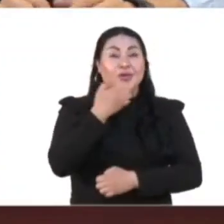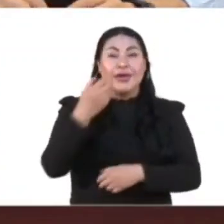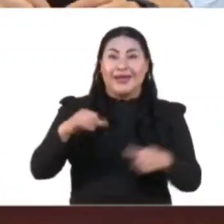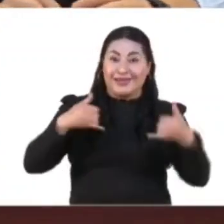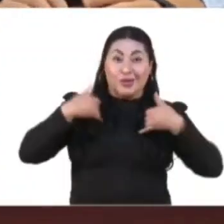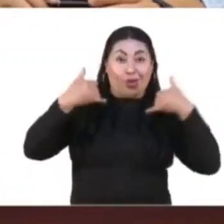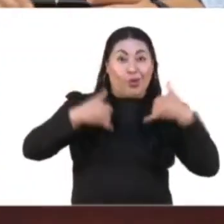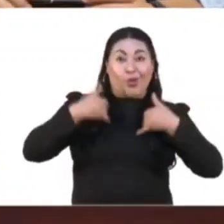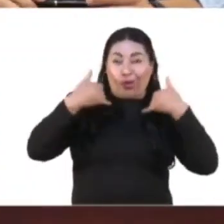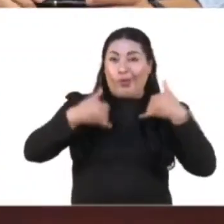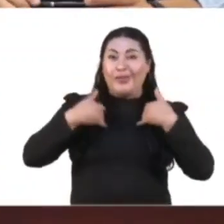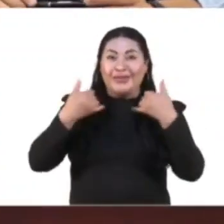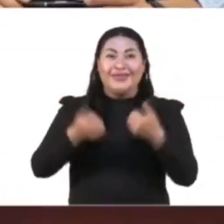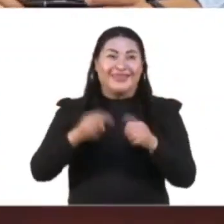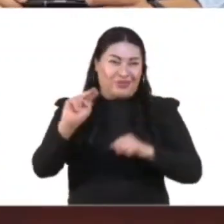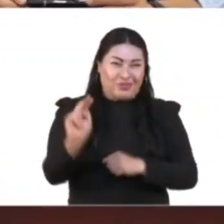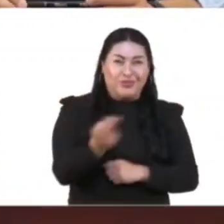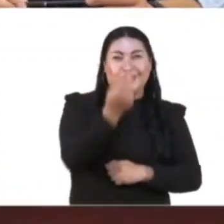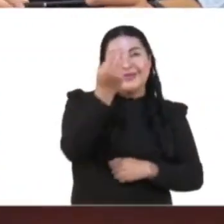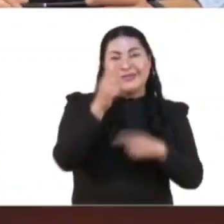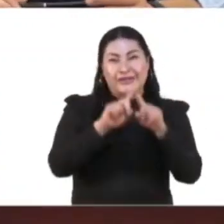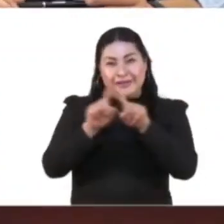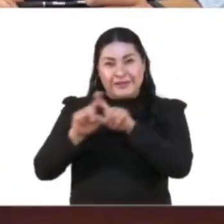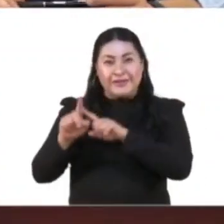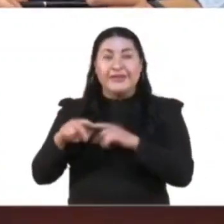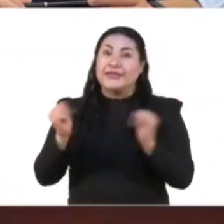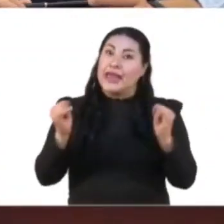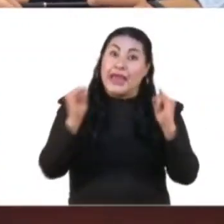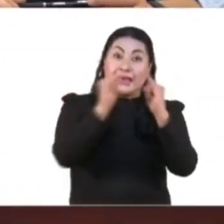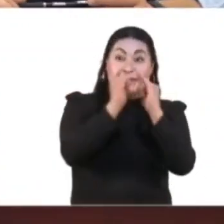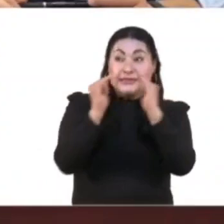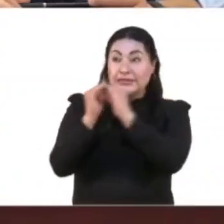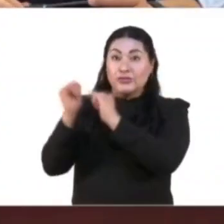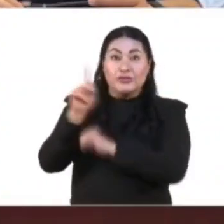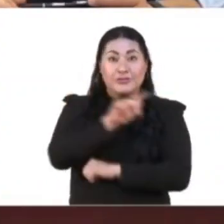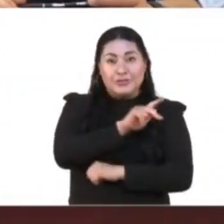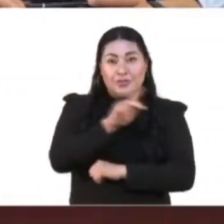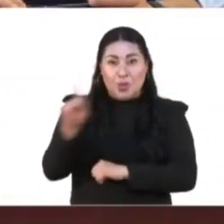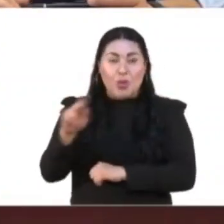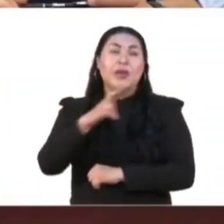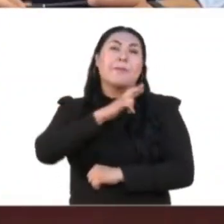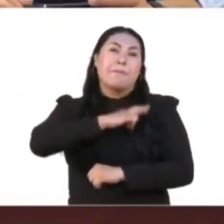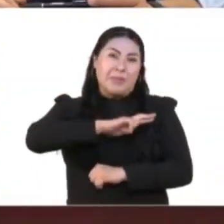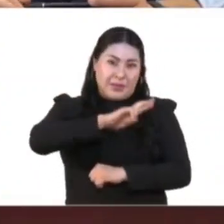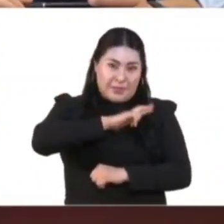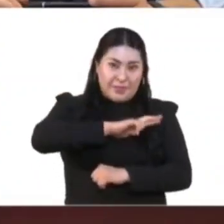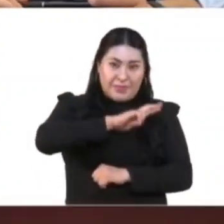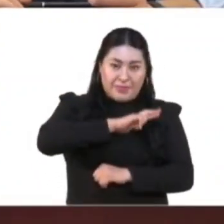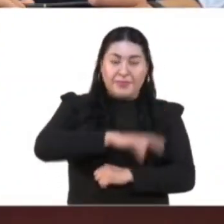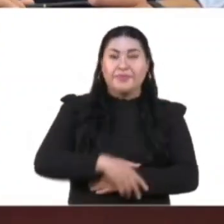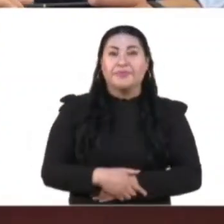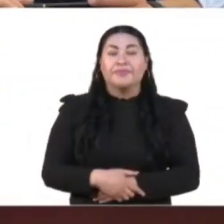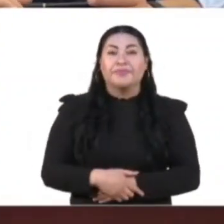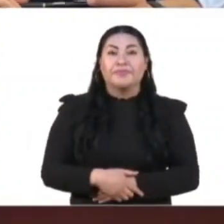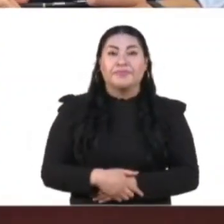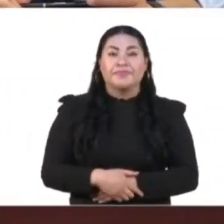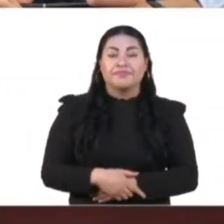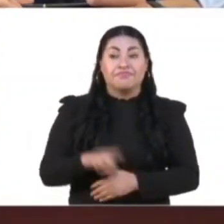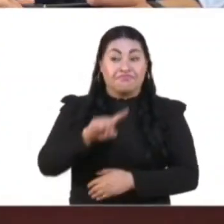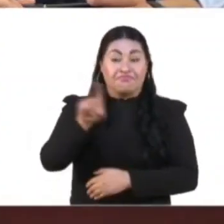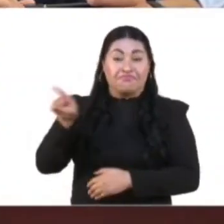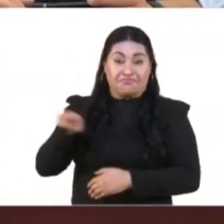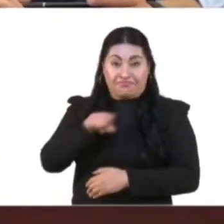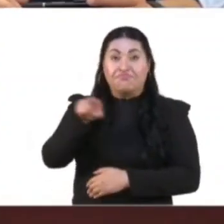adolescentes, jóvenes de universidades, instituciones públicas, privadas, con